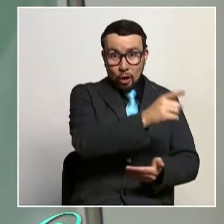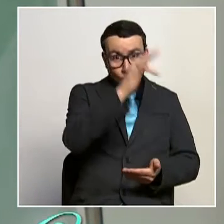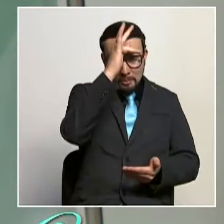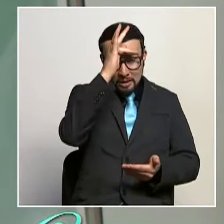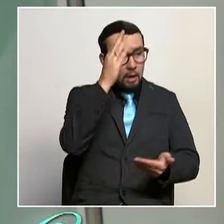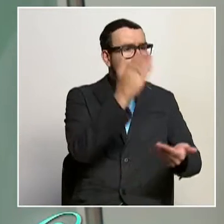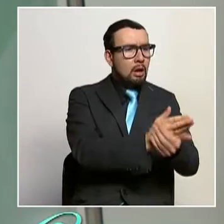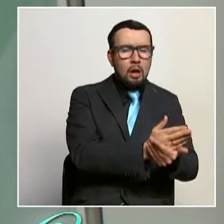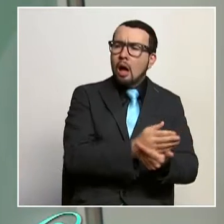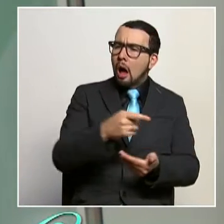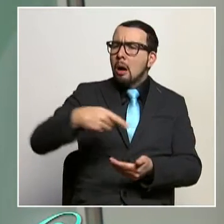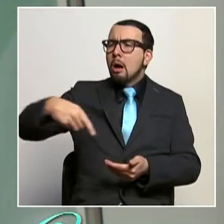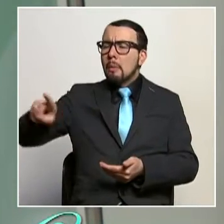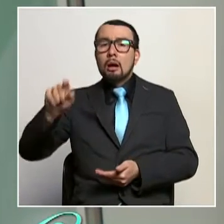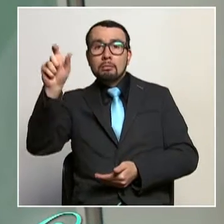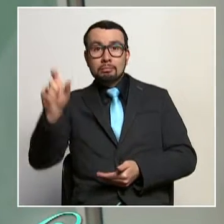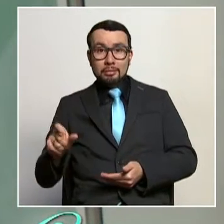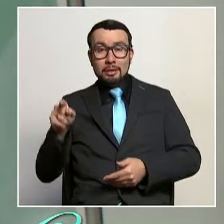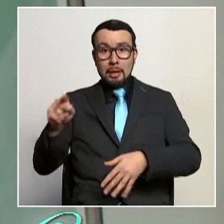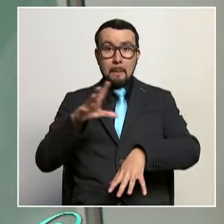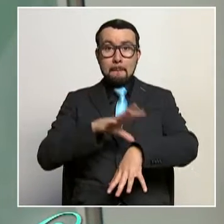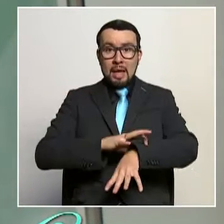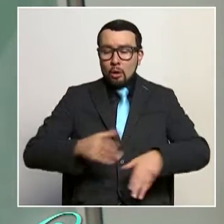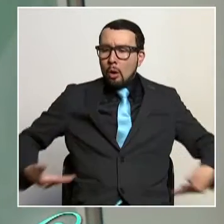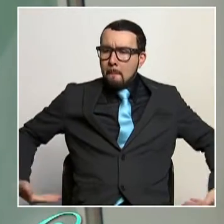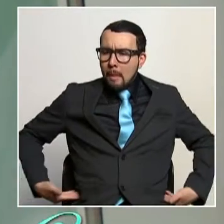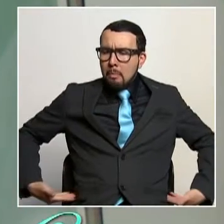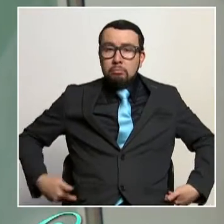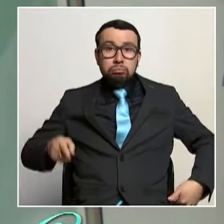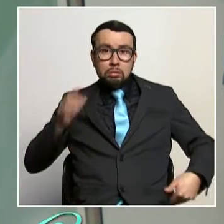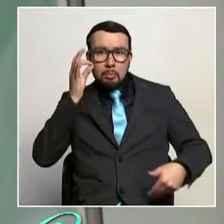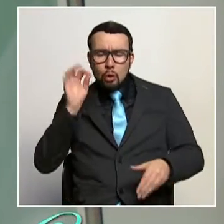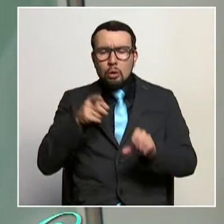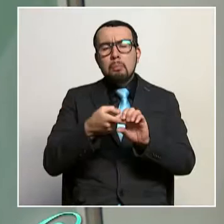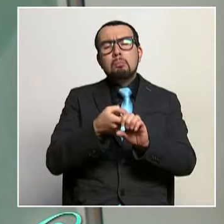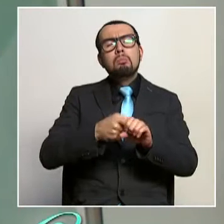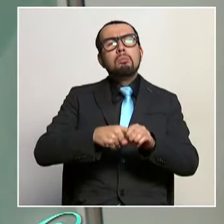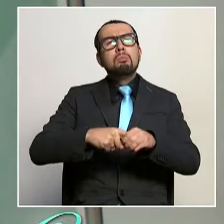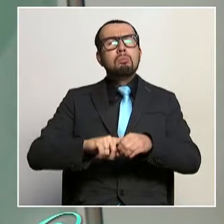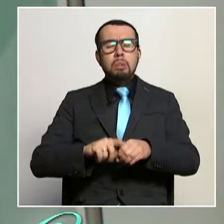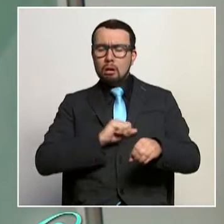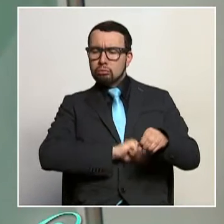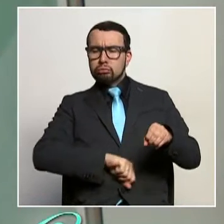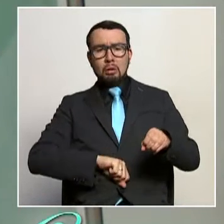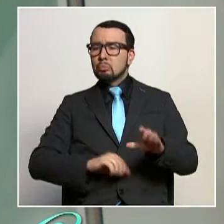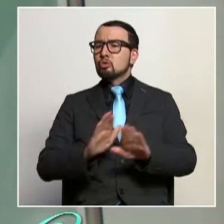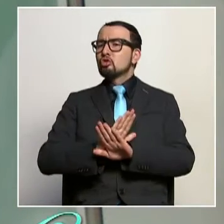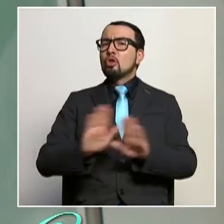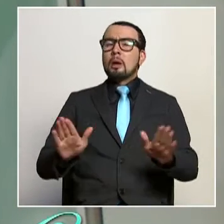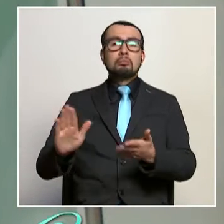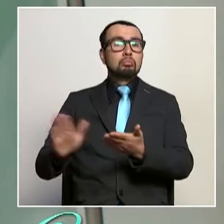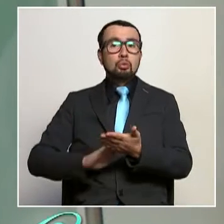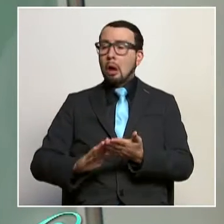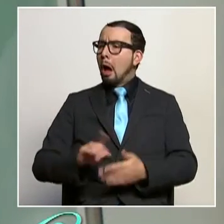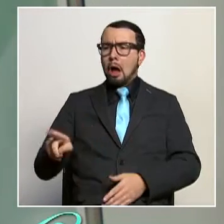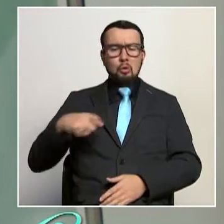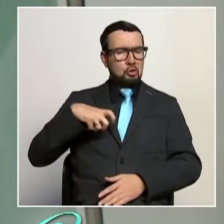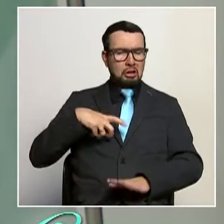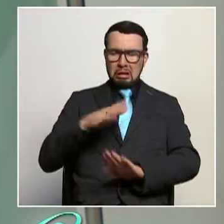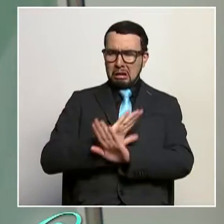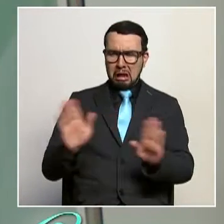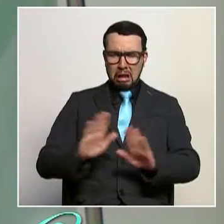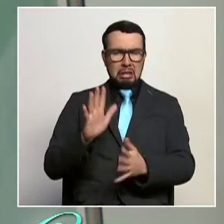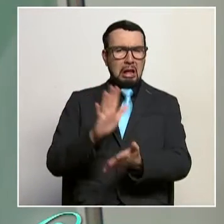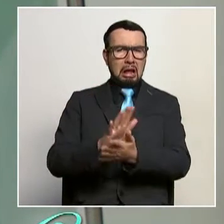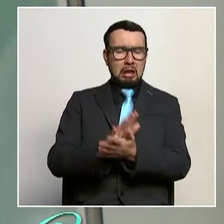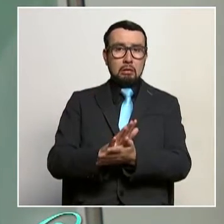simplemente es mandarlo donde el urólogo de pronto le hace un tacto, le hace una ecografía y para de contar, ahí paró, no tiene nada más. De